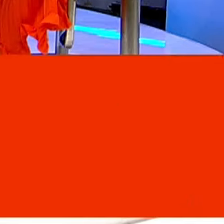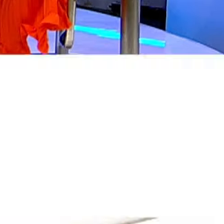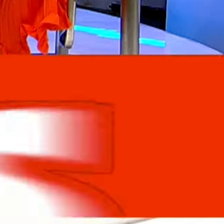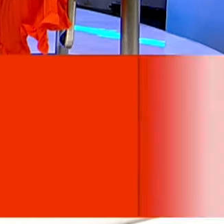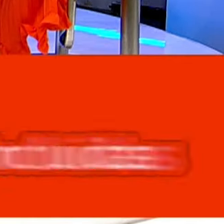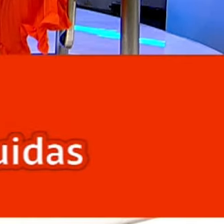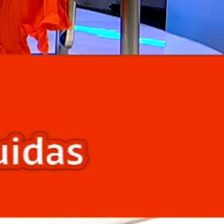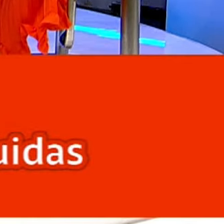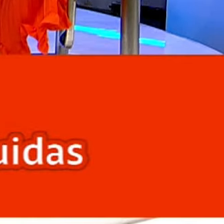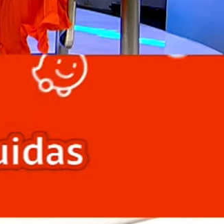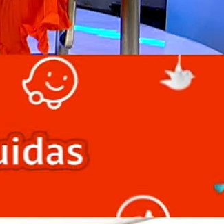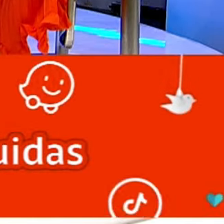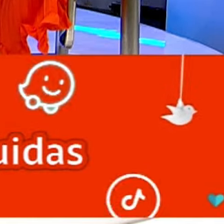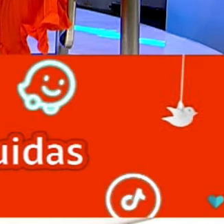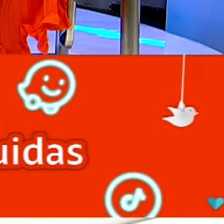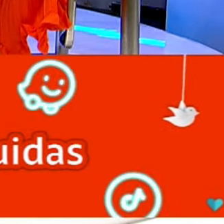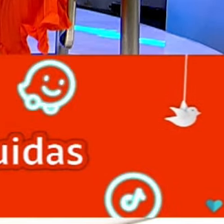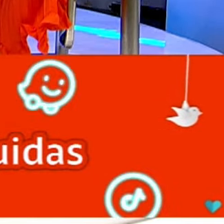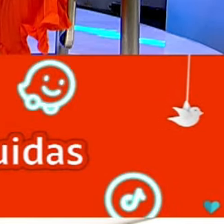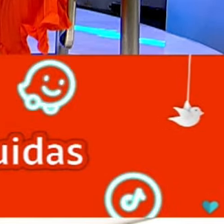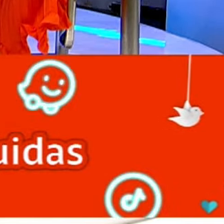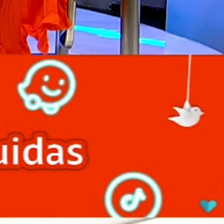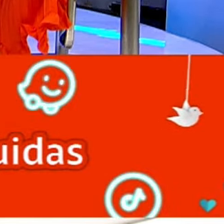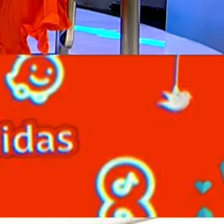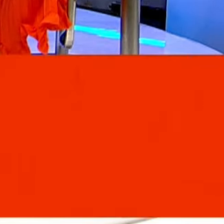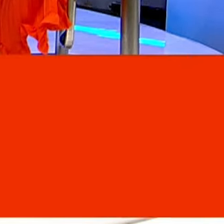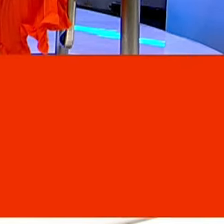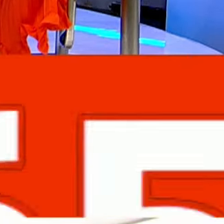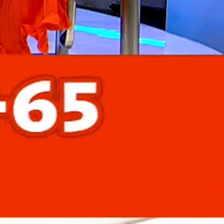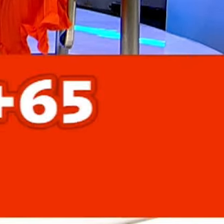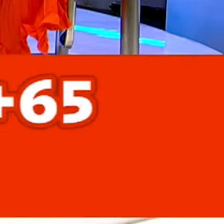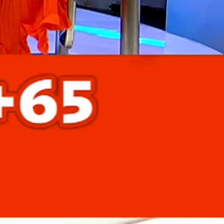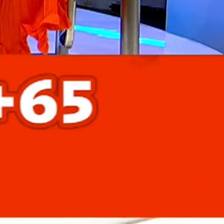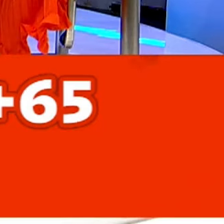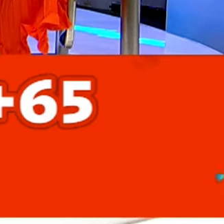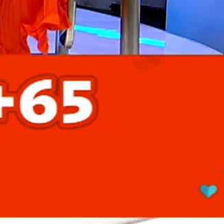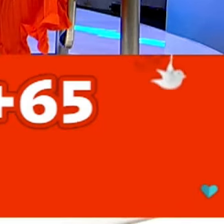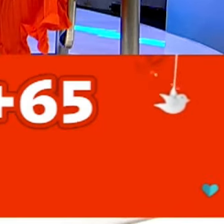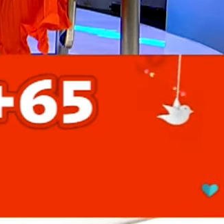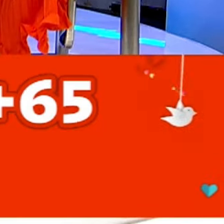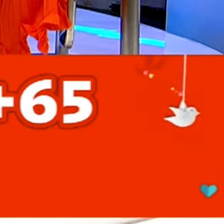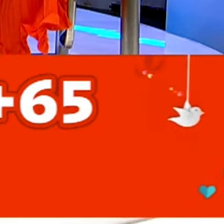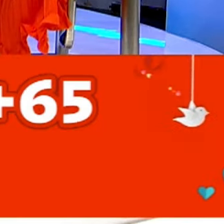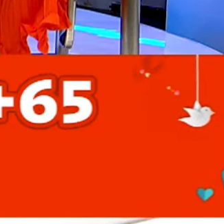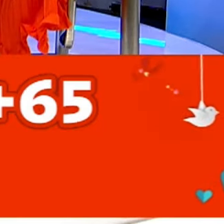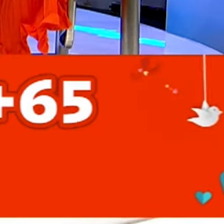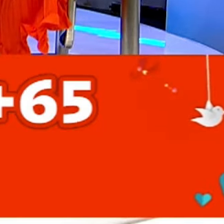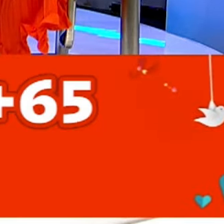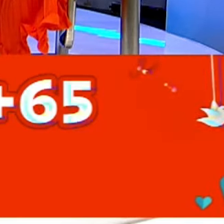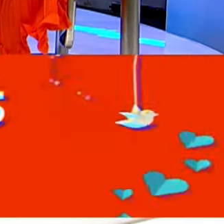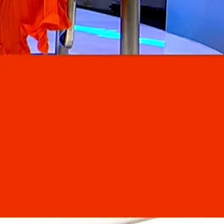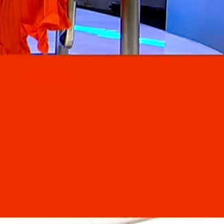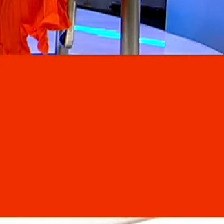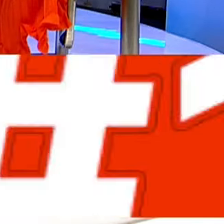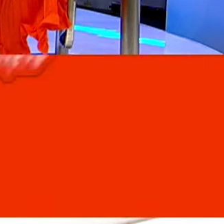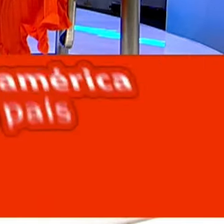trabajo. O sea, hay menos empleo formal en el sector privado. Dice la OIT que somos el único país de América Latina donde todavía